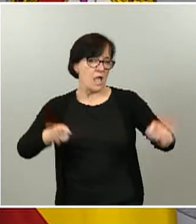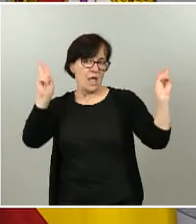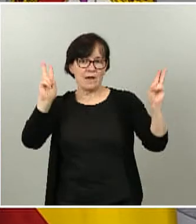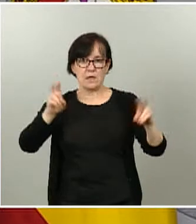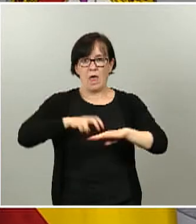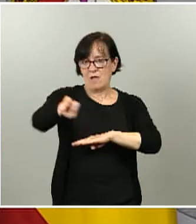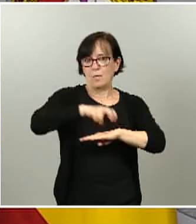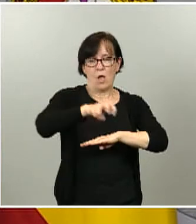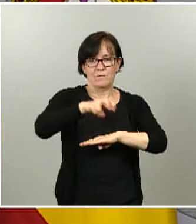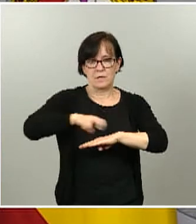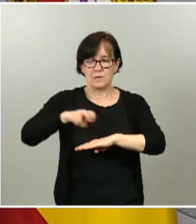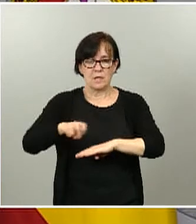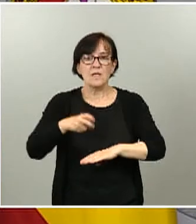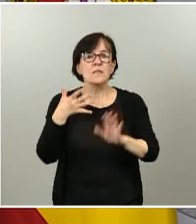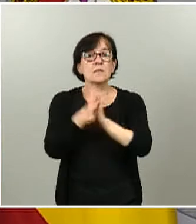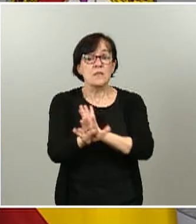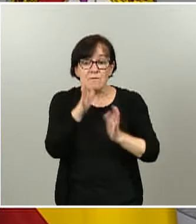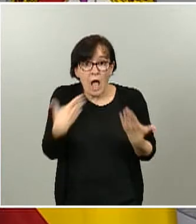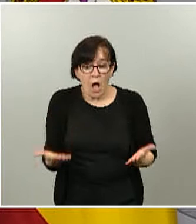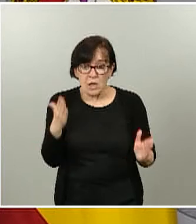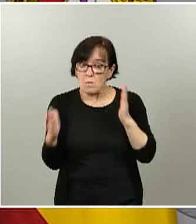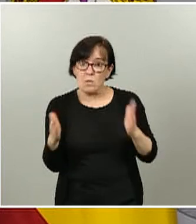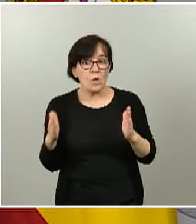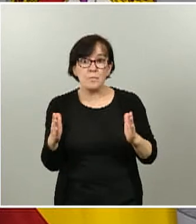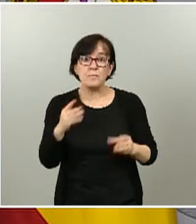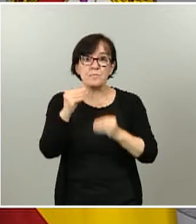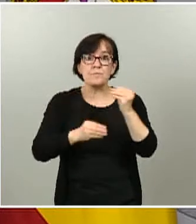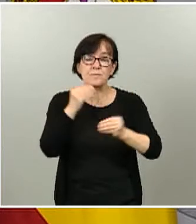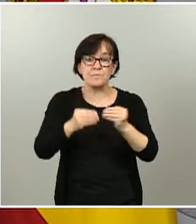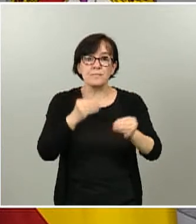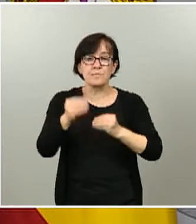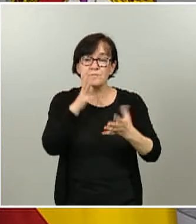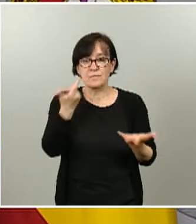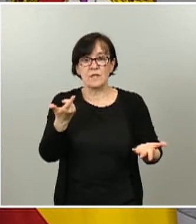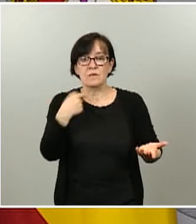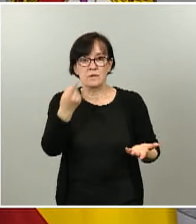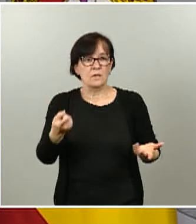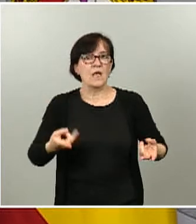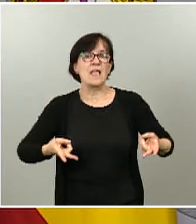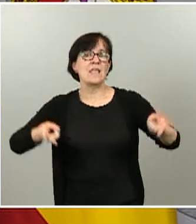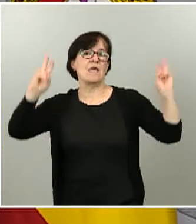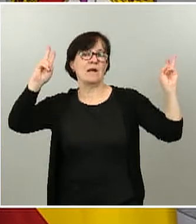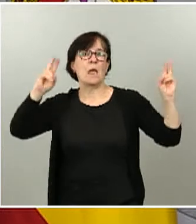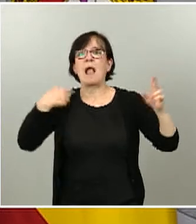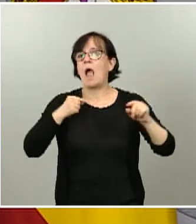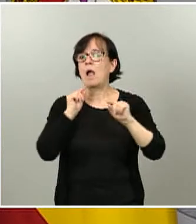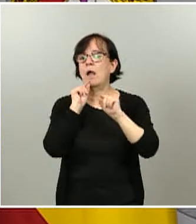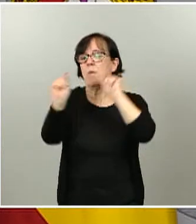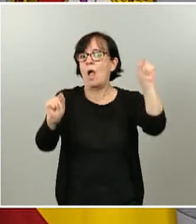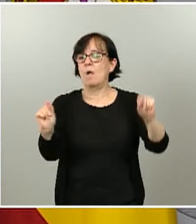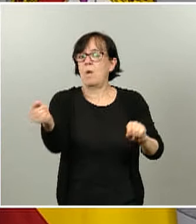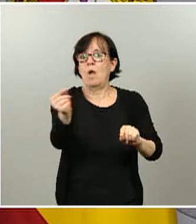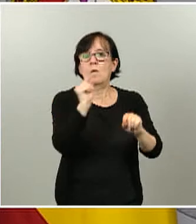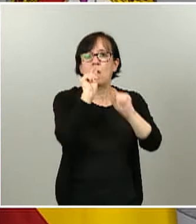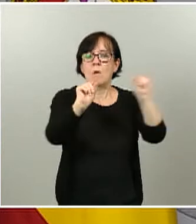eso lo que significa en este momento, y voy a utilizar una expresión coloquial, es libertad para el contagio o libertad para afectar a